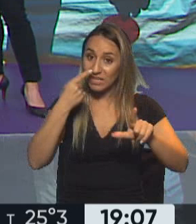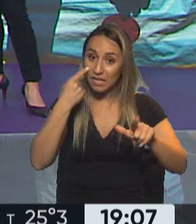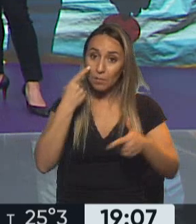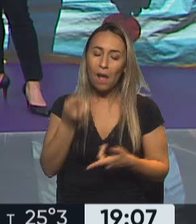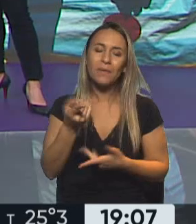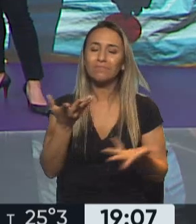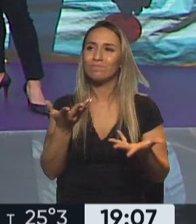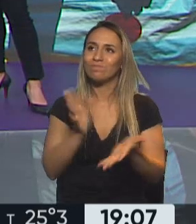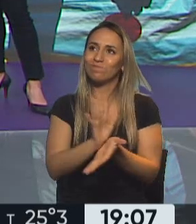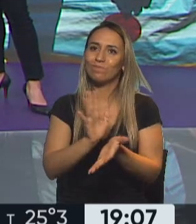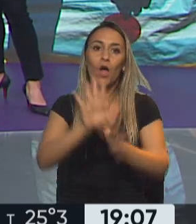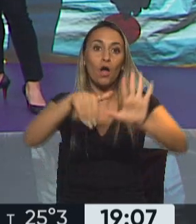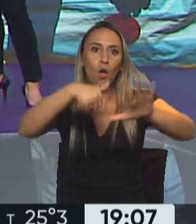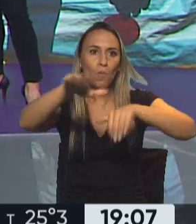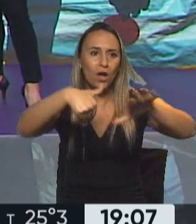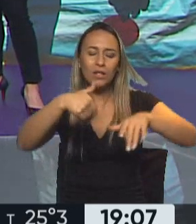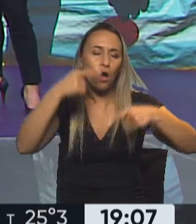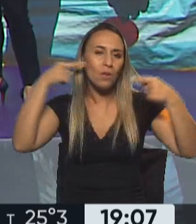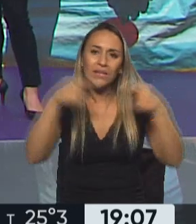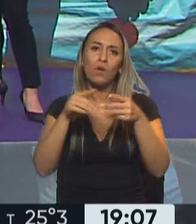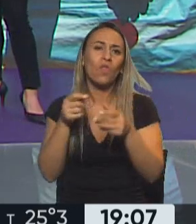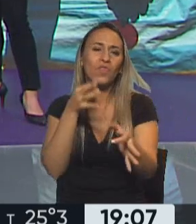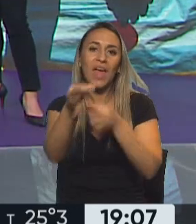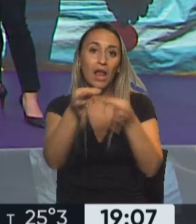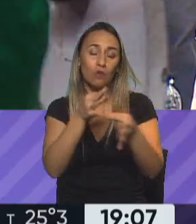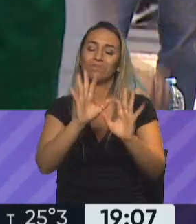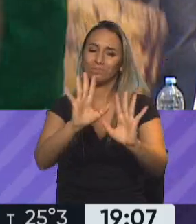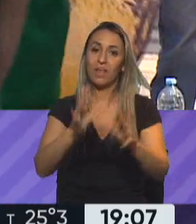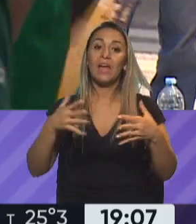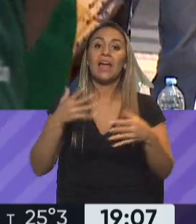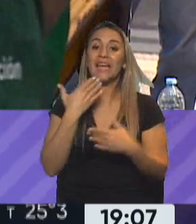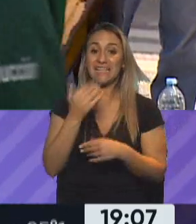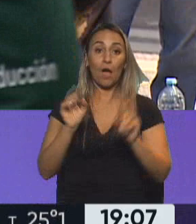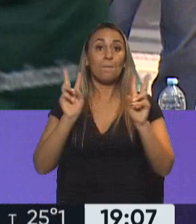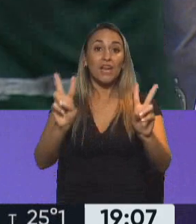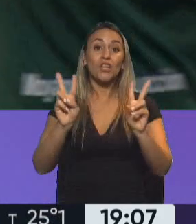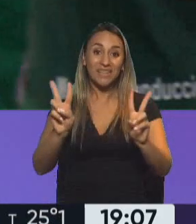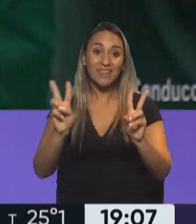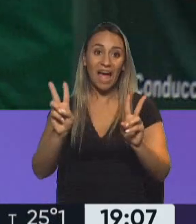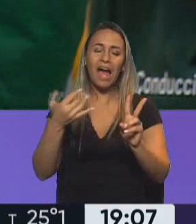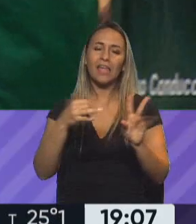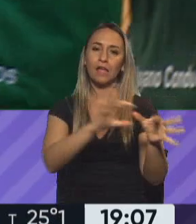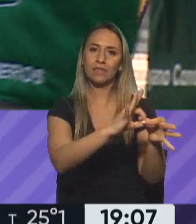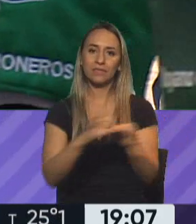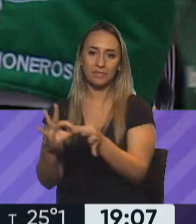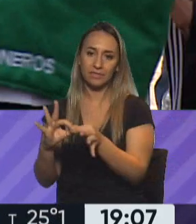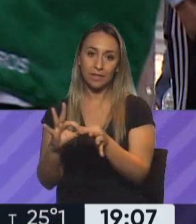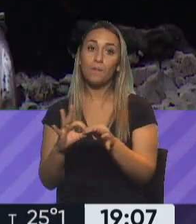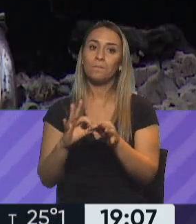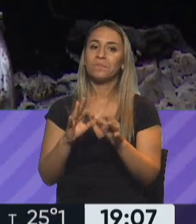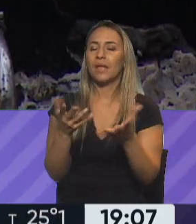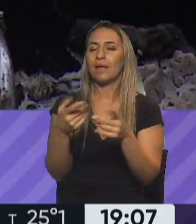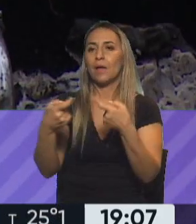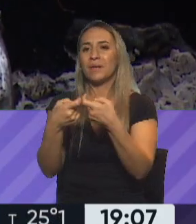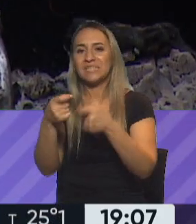hablamos de esta convocatoria que está haciendo al diálogo. Bueno, una cosa es el peronismo como articulador entre empresarios y trabajadores y otra cosa es abrir un diálogo